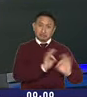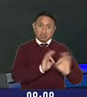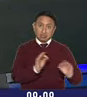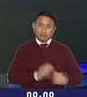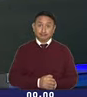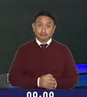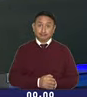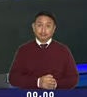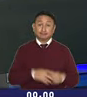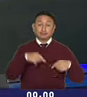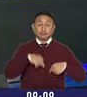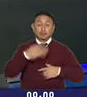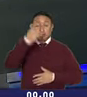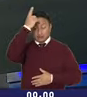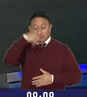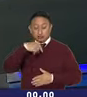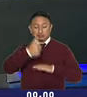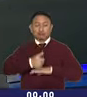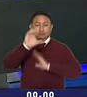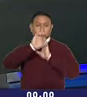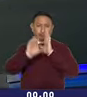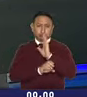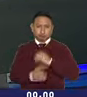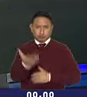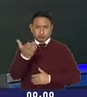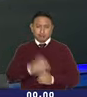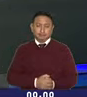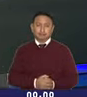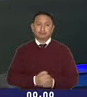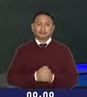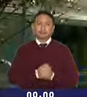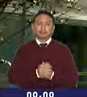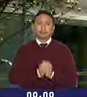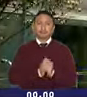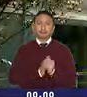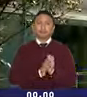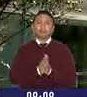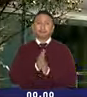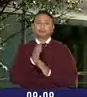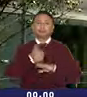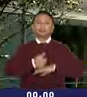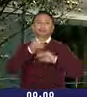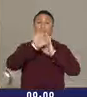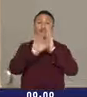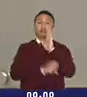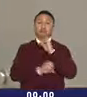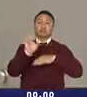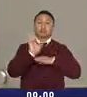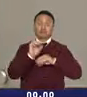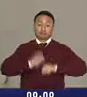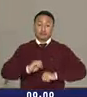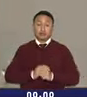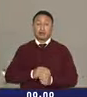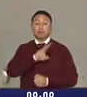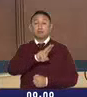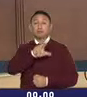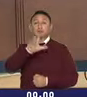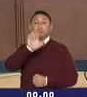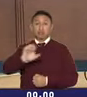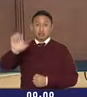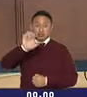Judicatura. Aquí la decisión de la Corte Constitucional. La Corte Constitucional del Ecuador sentenció este 23 de